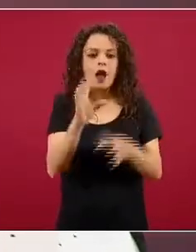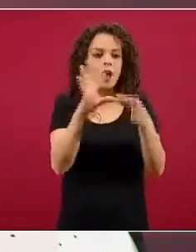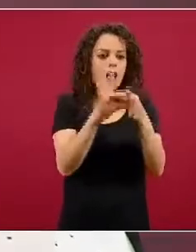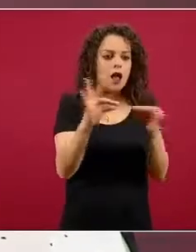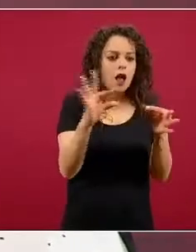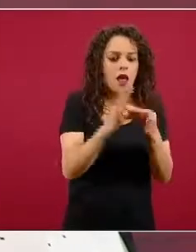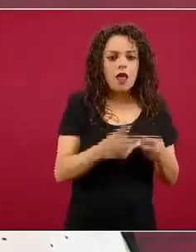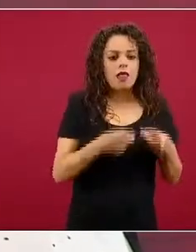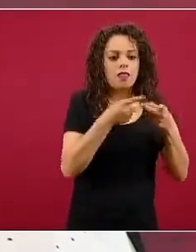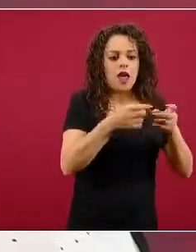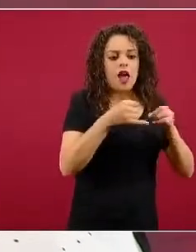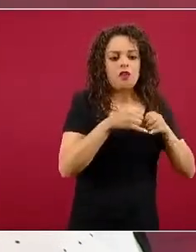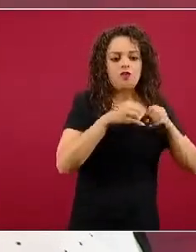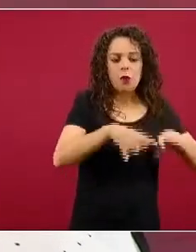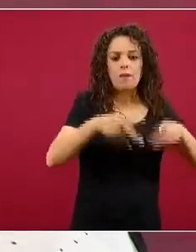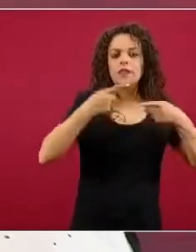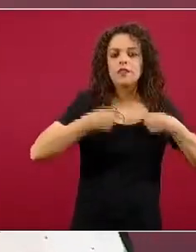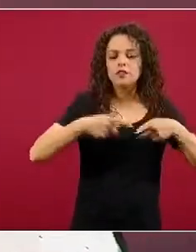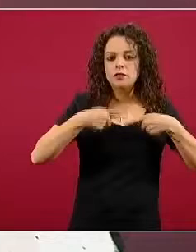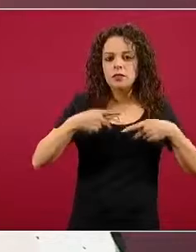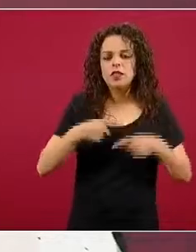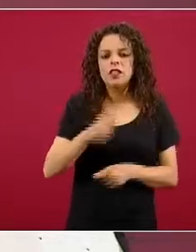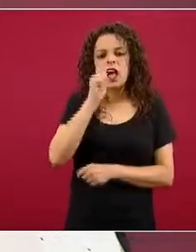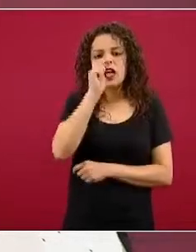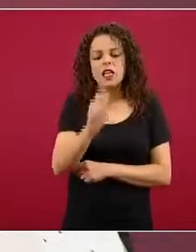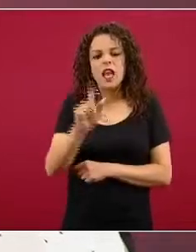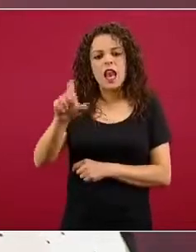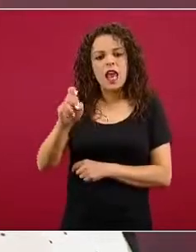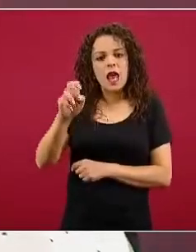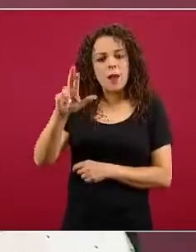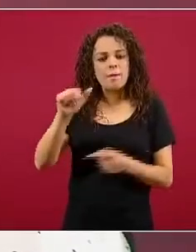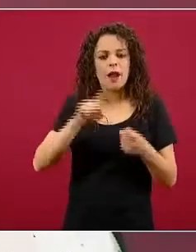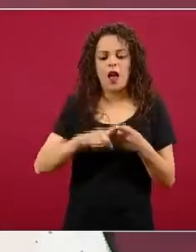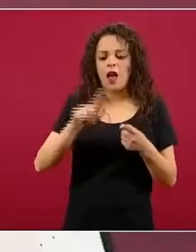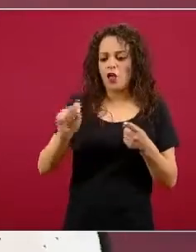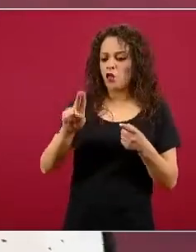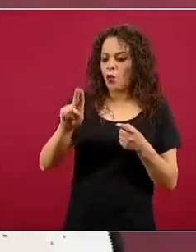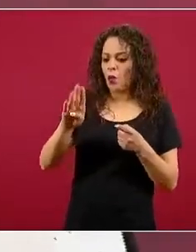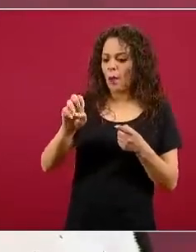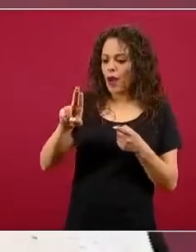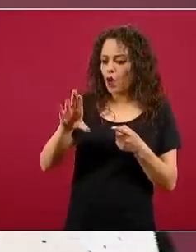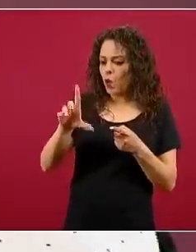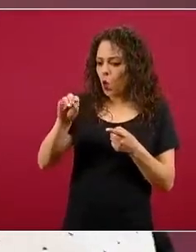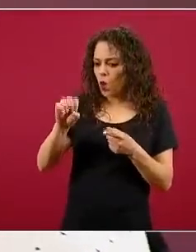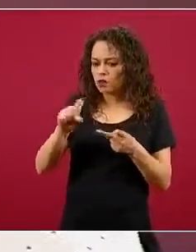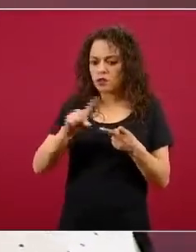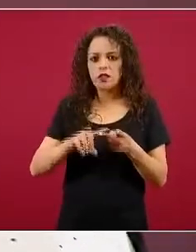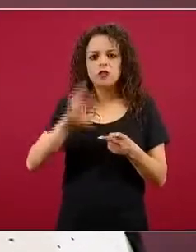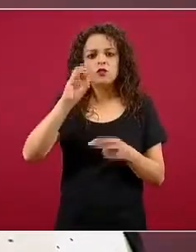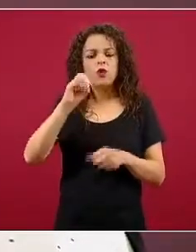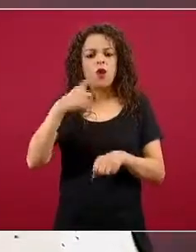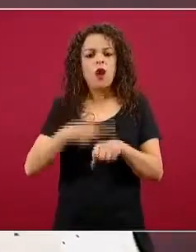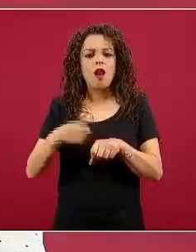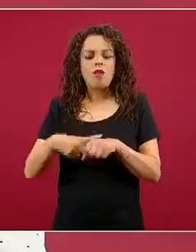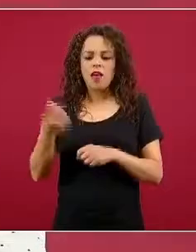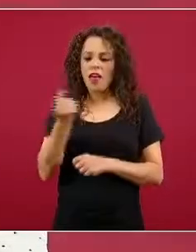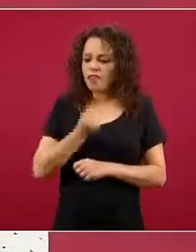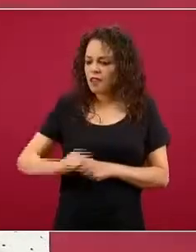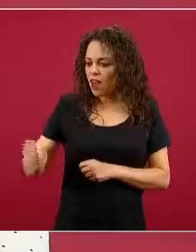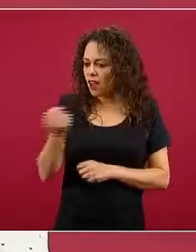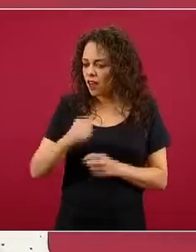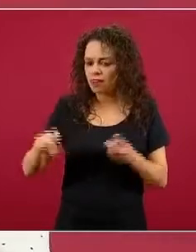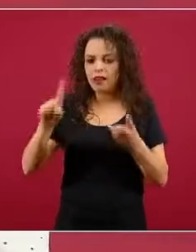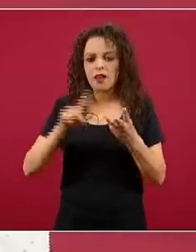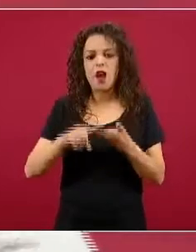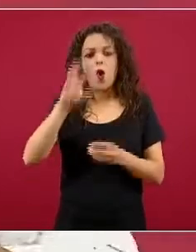lepra o qué es la tuberculosis o qué es cualquier otra enfermedad diarreica o qué es la influenza. No,